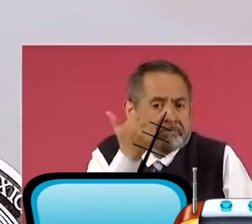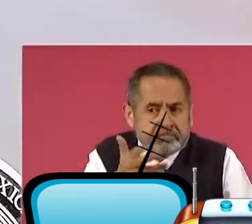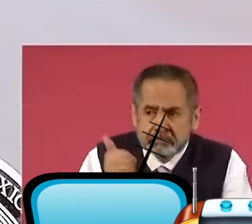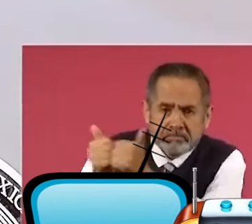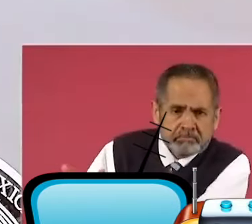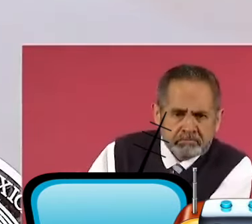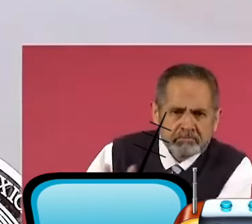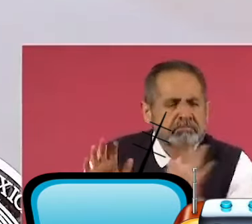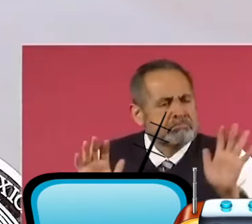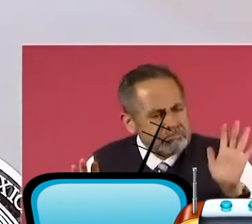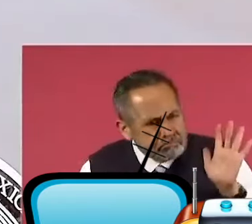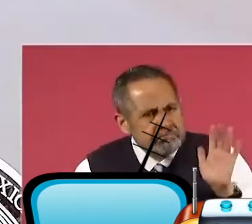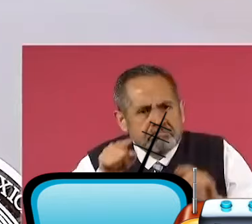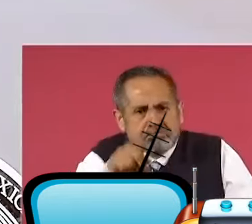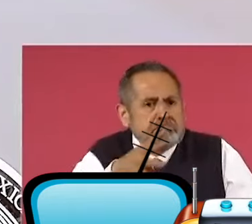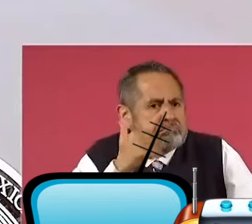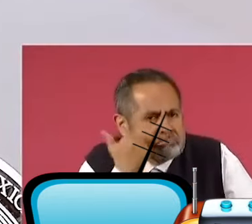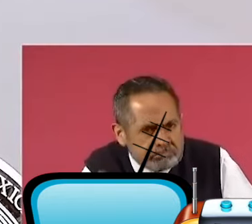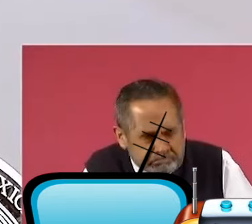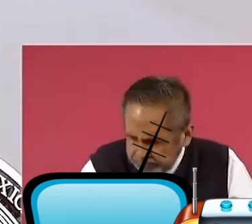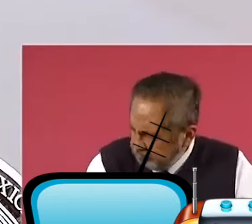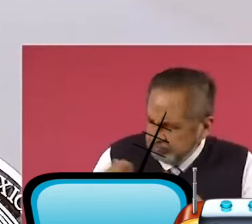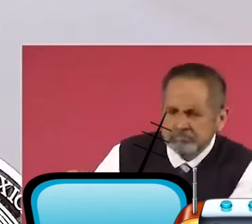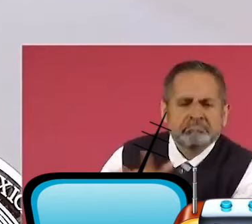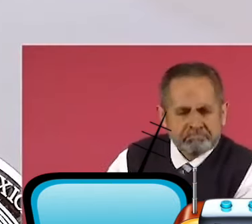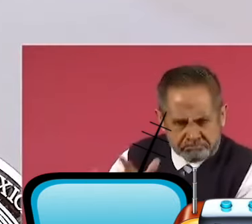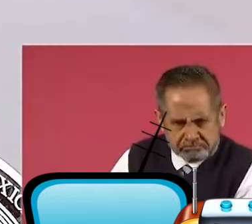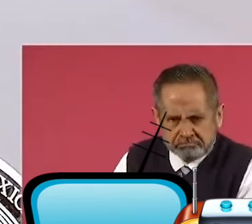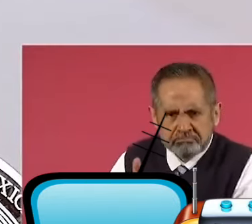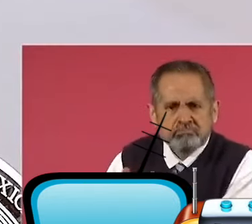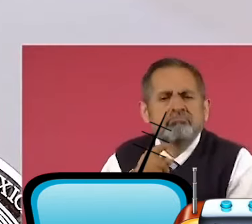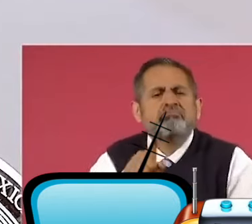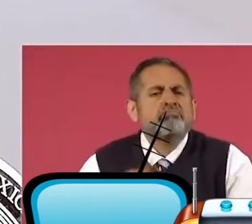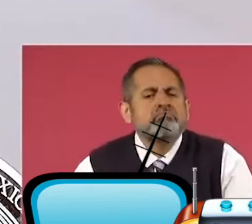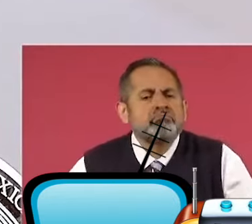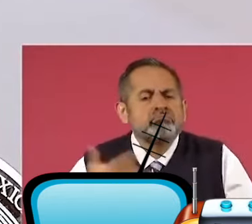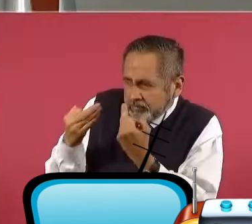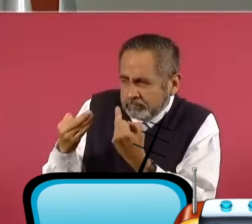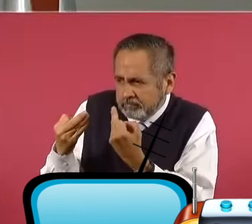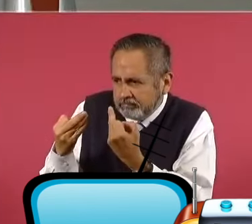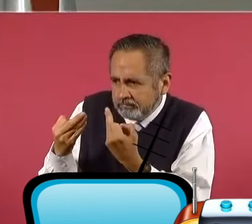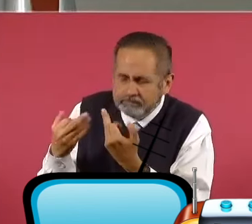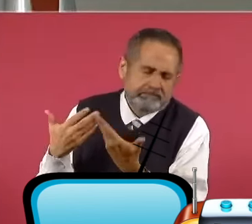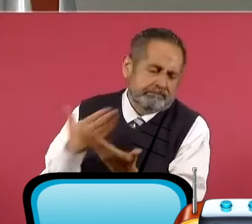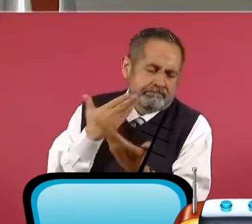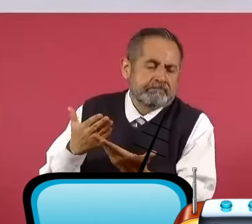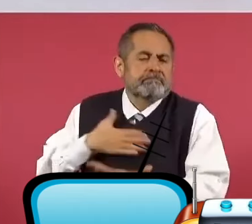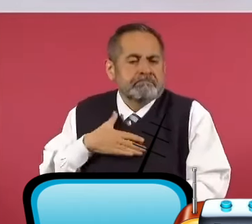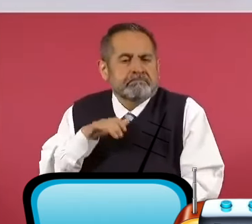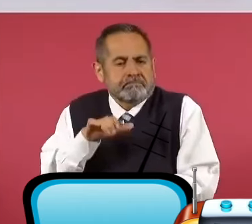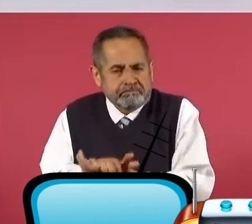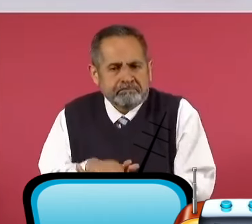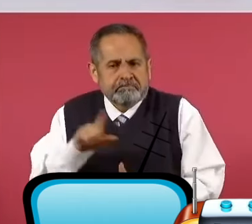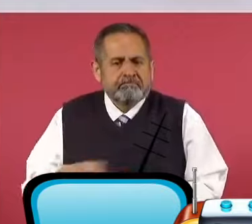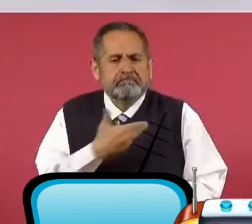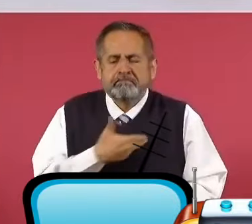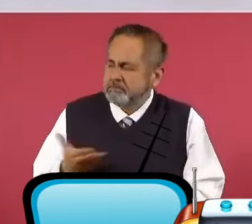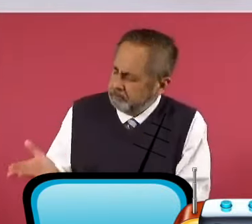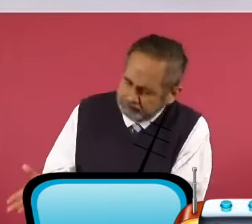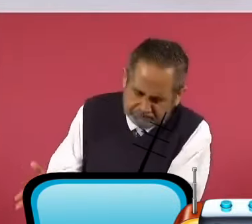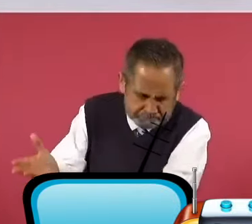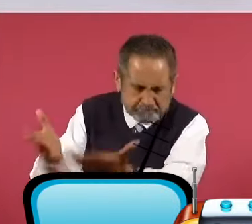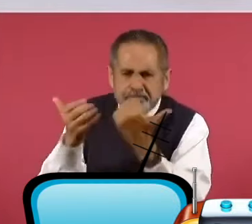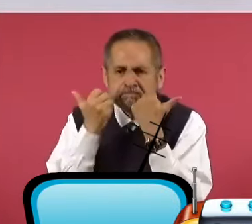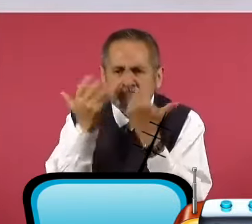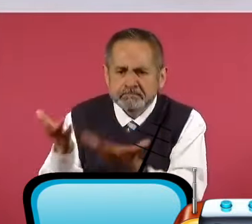esto? ¿Como los chairos serás de los que extrañará a esta pareja presidencial?